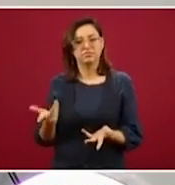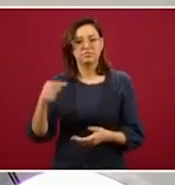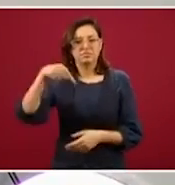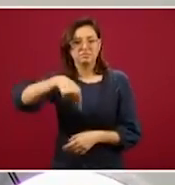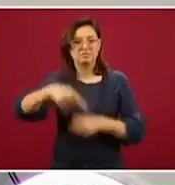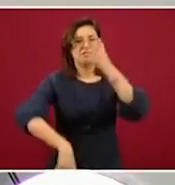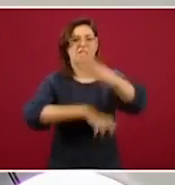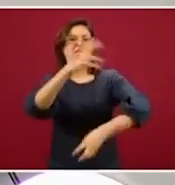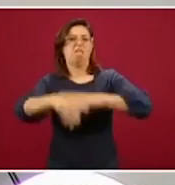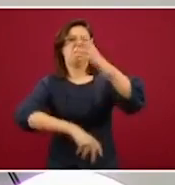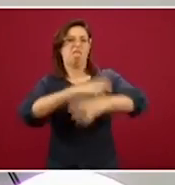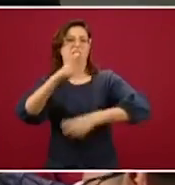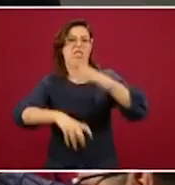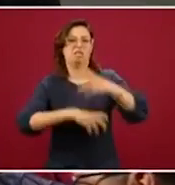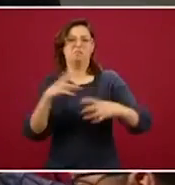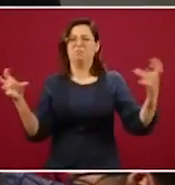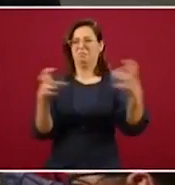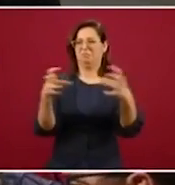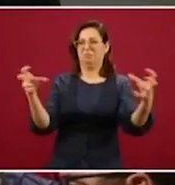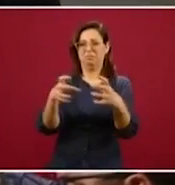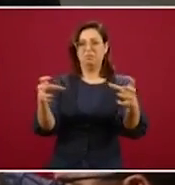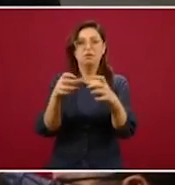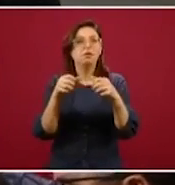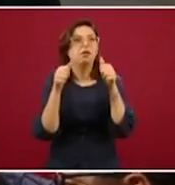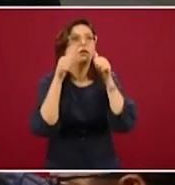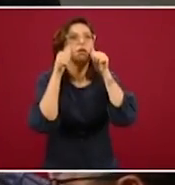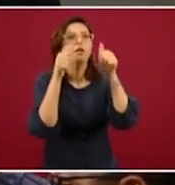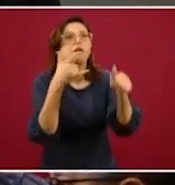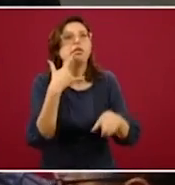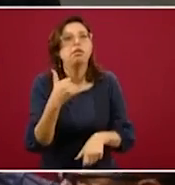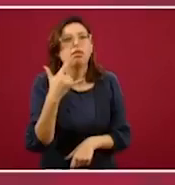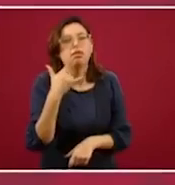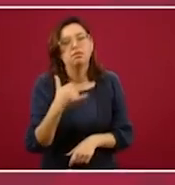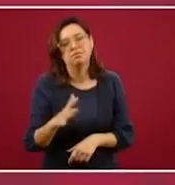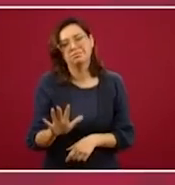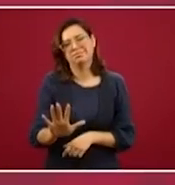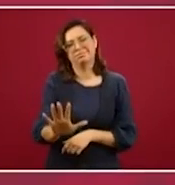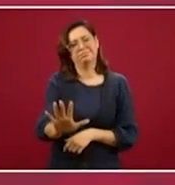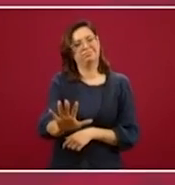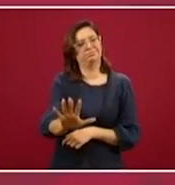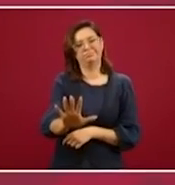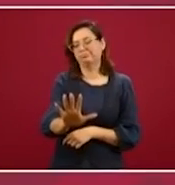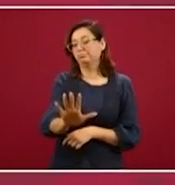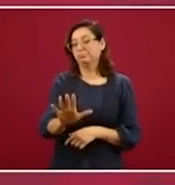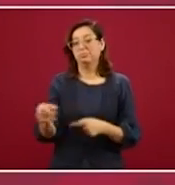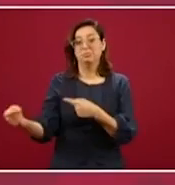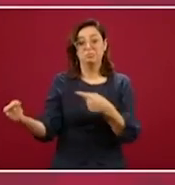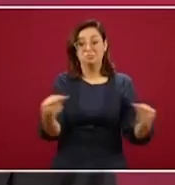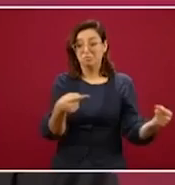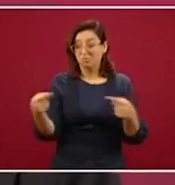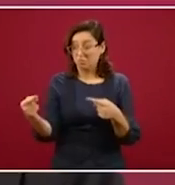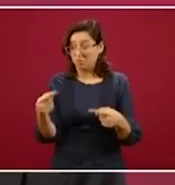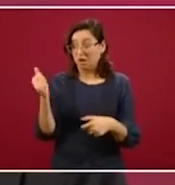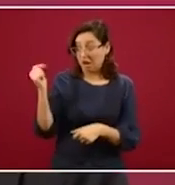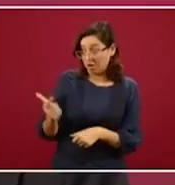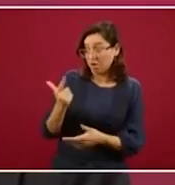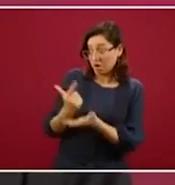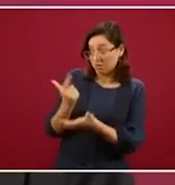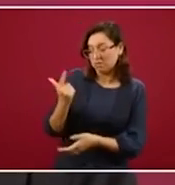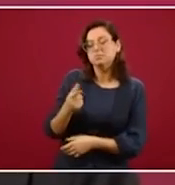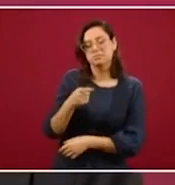peleemos aquí de esa forma, y si hay agravios, pues que se proceda